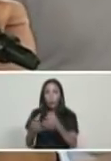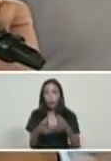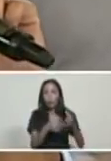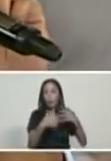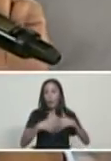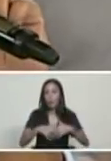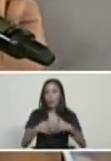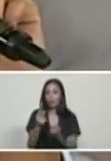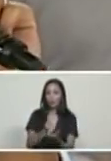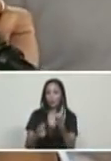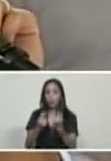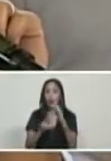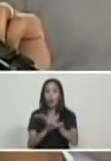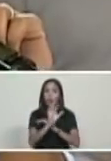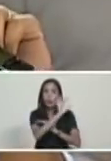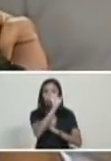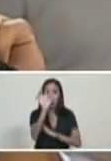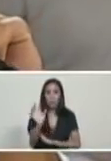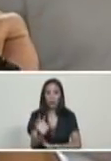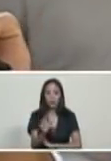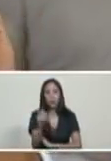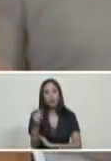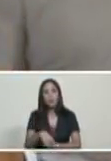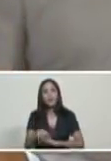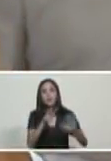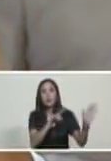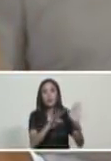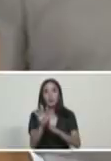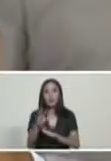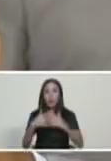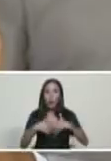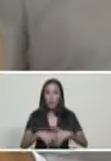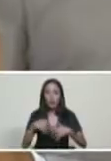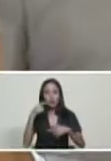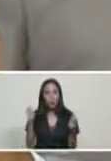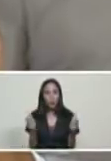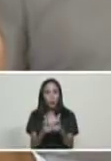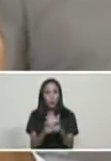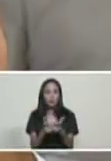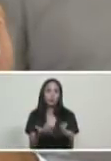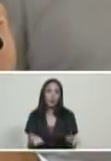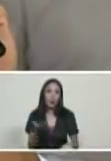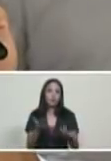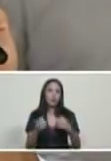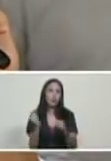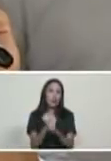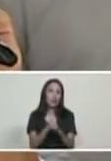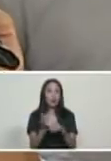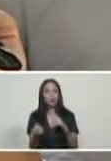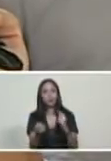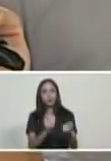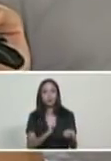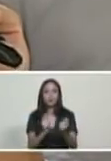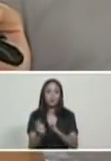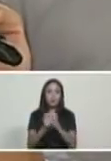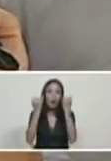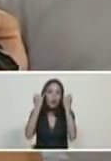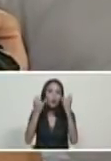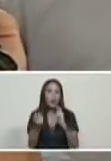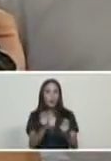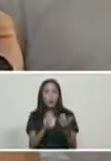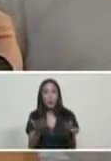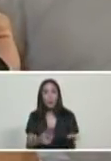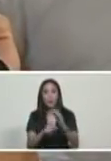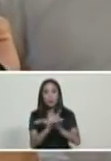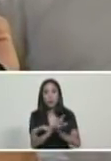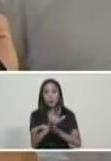de estos tres países y con 75 empresas. Tuvimos rondas de trabajo y de negocio que se acercan a los